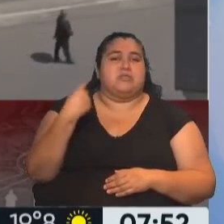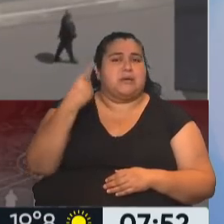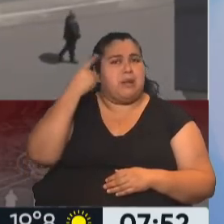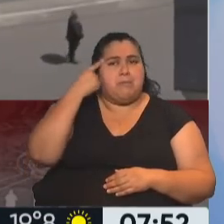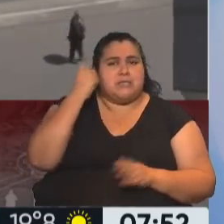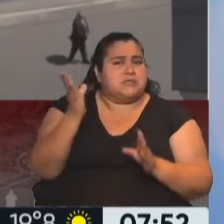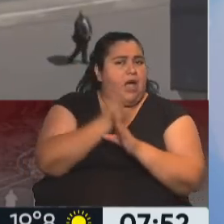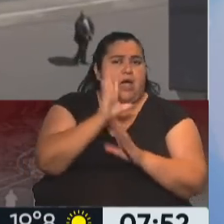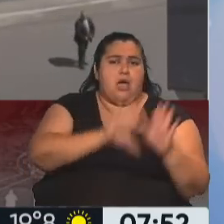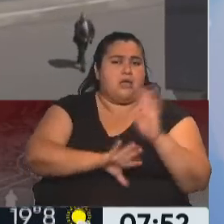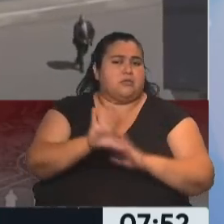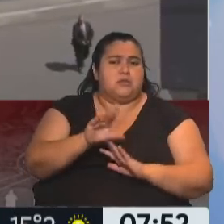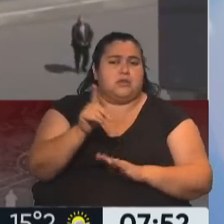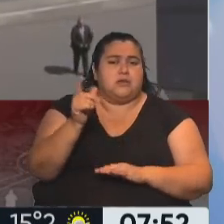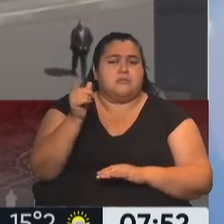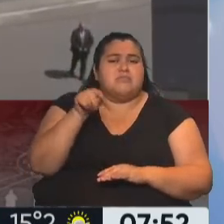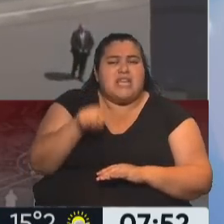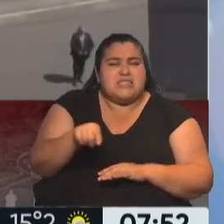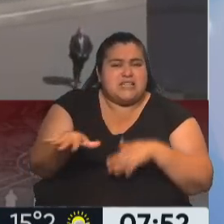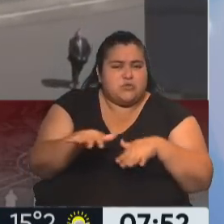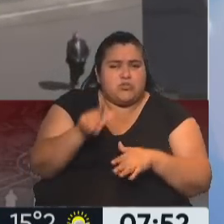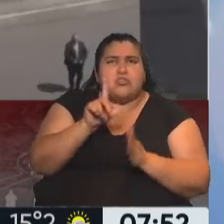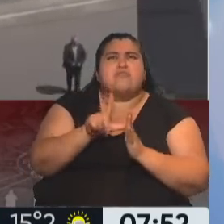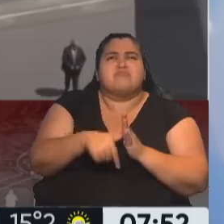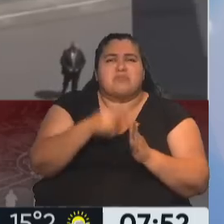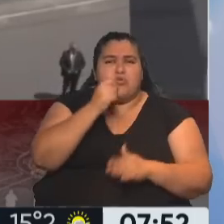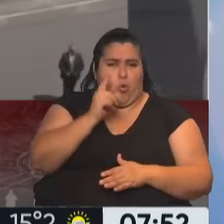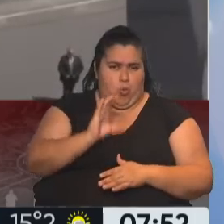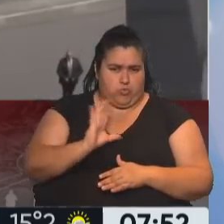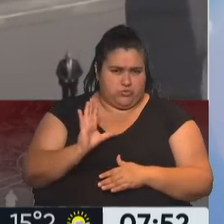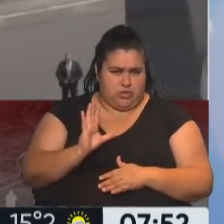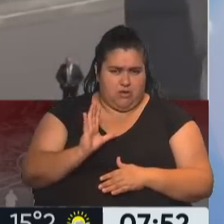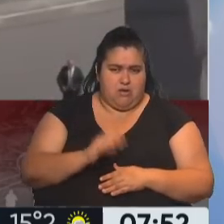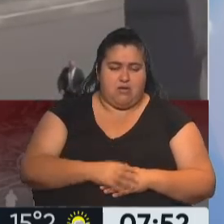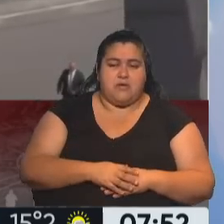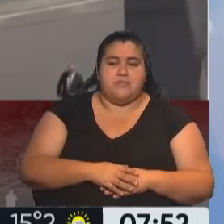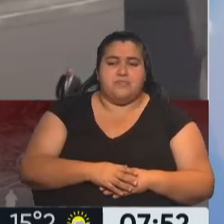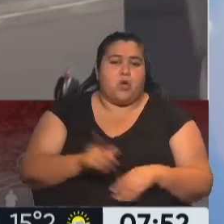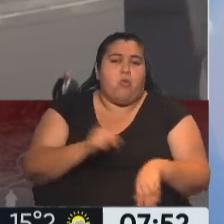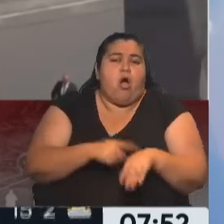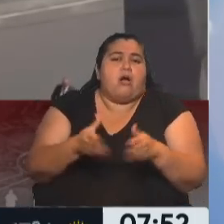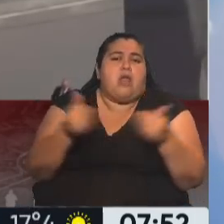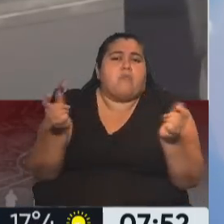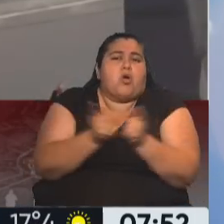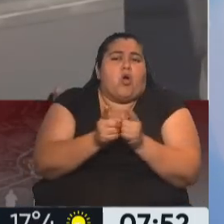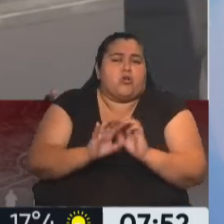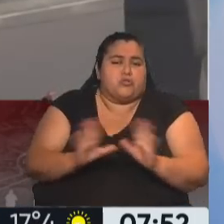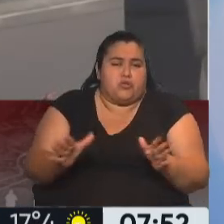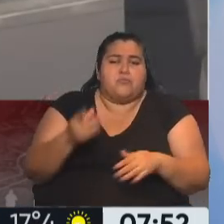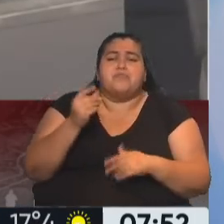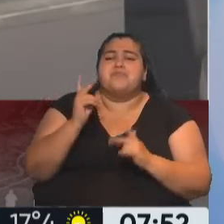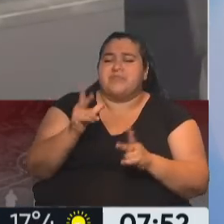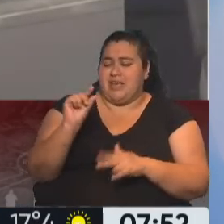no quería que esto fuera algo que durara tanto. Bueno, quería algo rápido, sencillo, concreto y chau. Hablaban de autos y